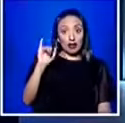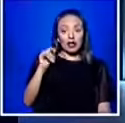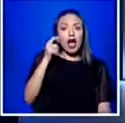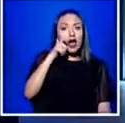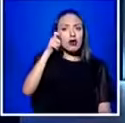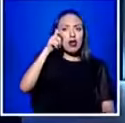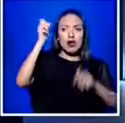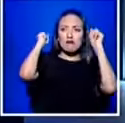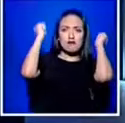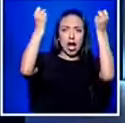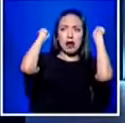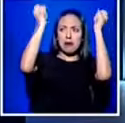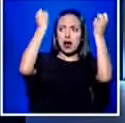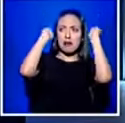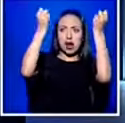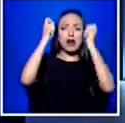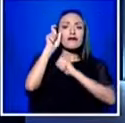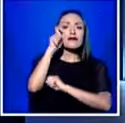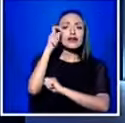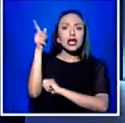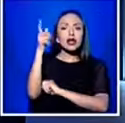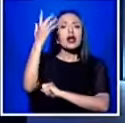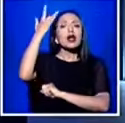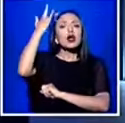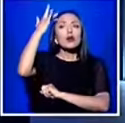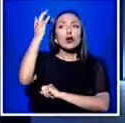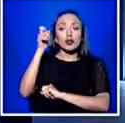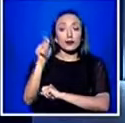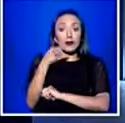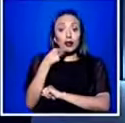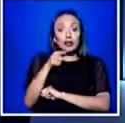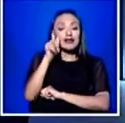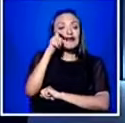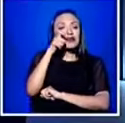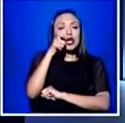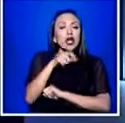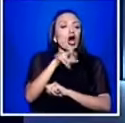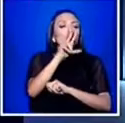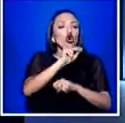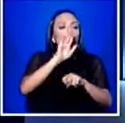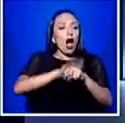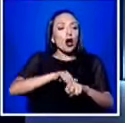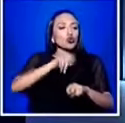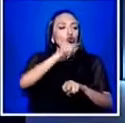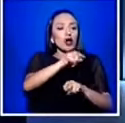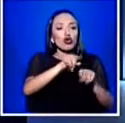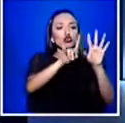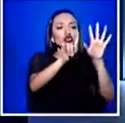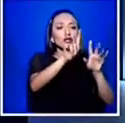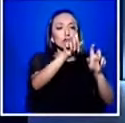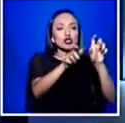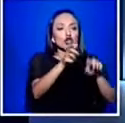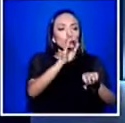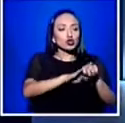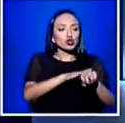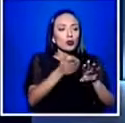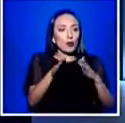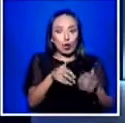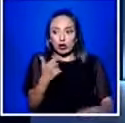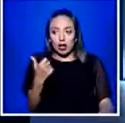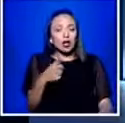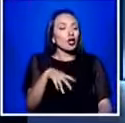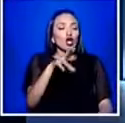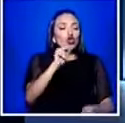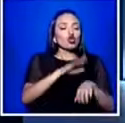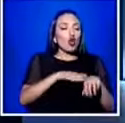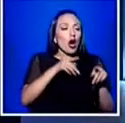la fiscalía en el centro norte de Quito por el dictamen abstentivo para los 6 militares procesados por su muerte. El caso ahora pasó